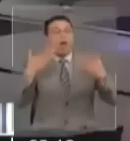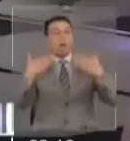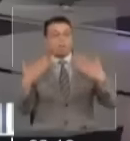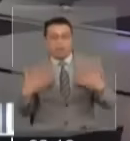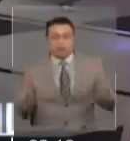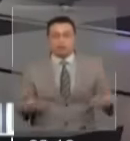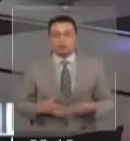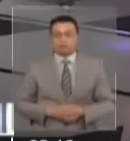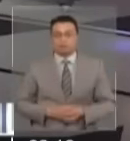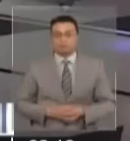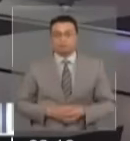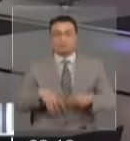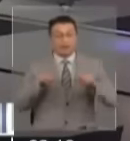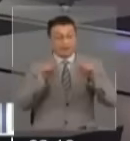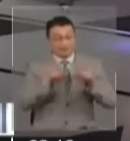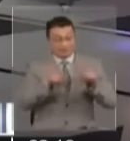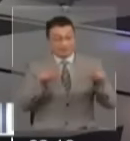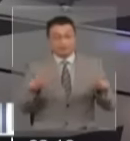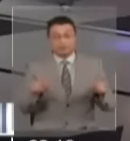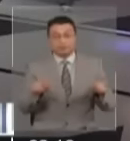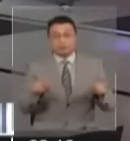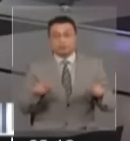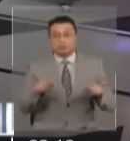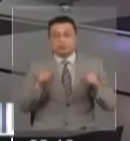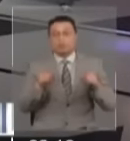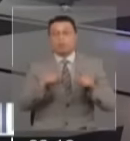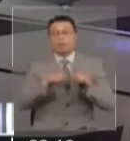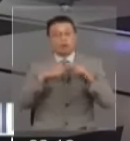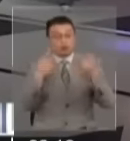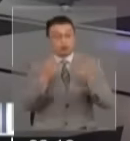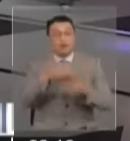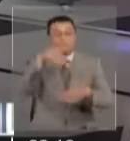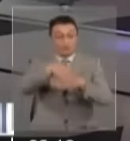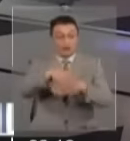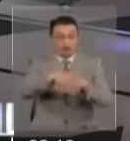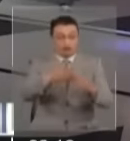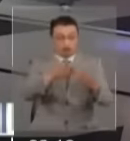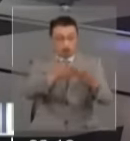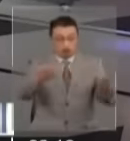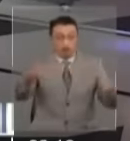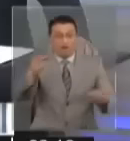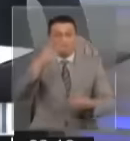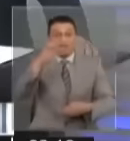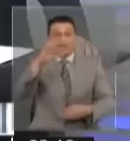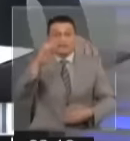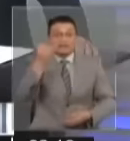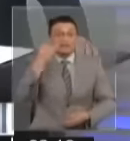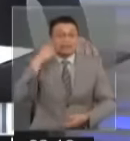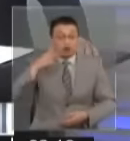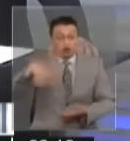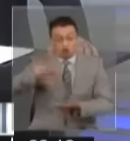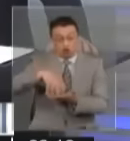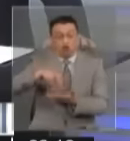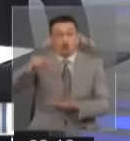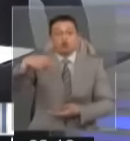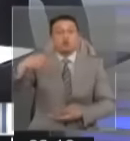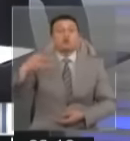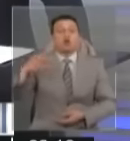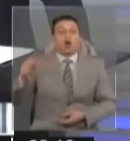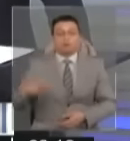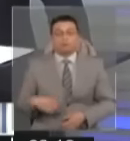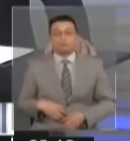trabajo. Esto, yo congelaría todo y haría un plebiscito. ¿Qué es lo que quieren los vecinos? Una tendencia, digamos,